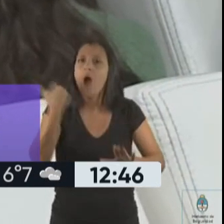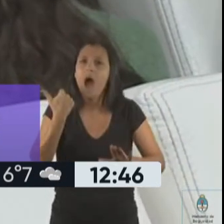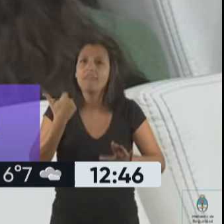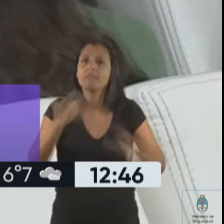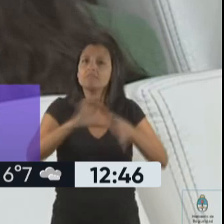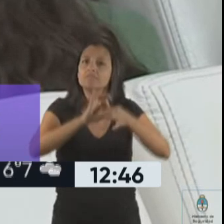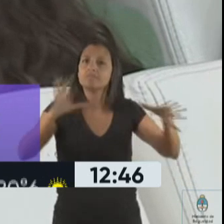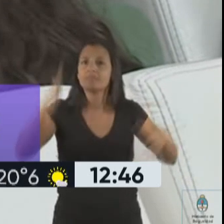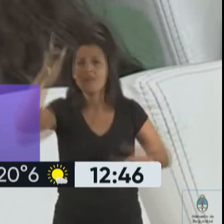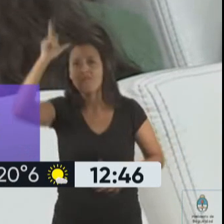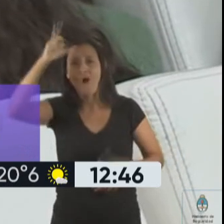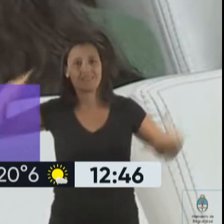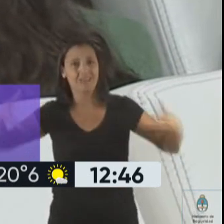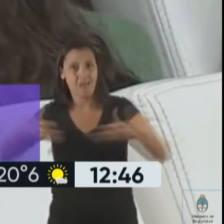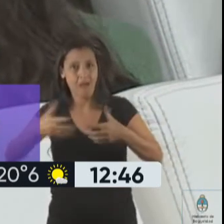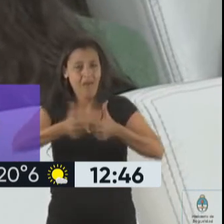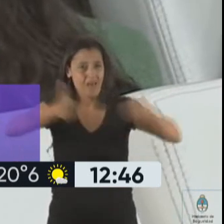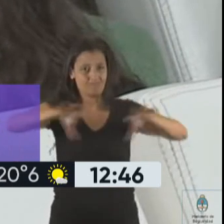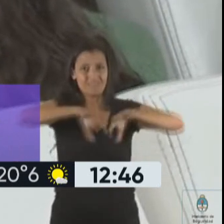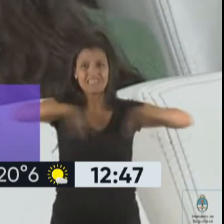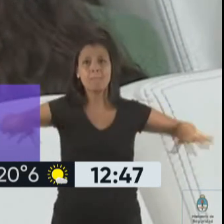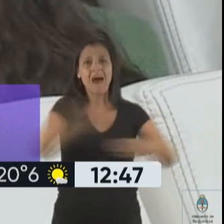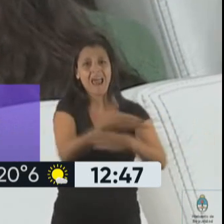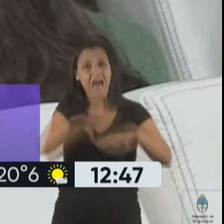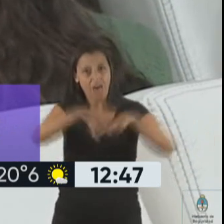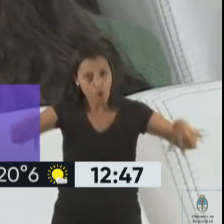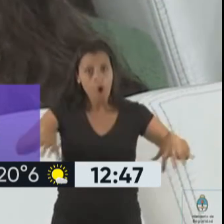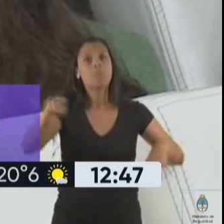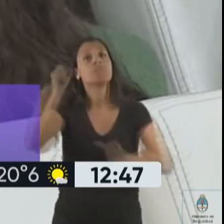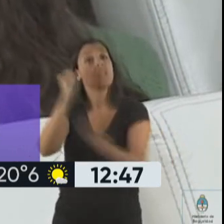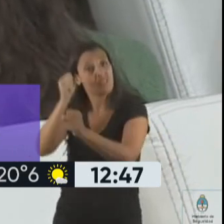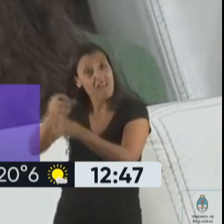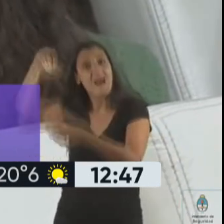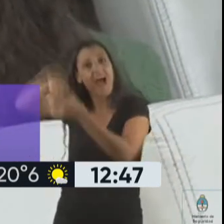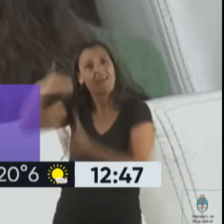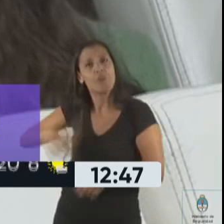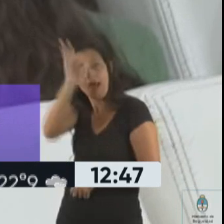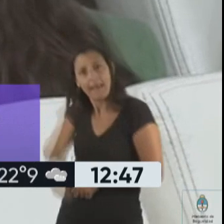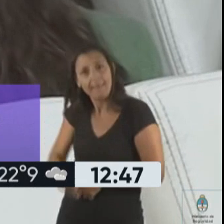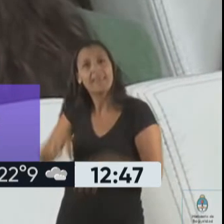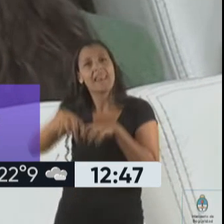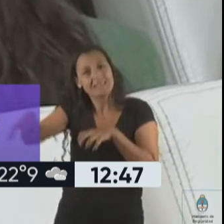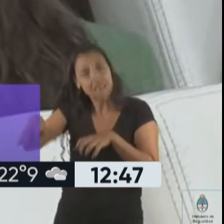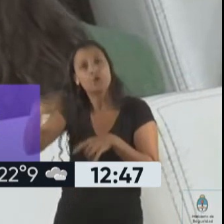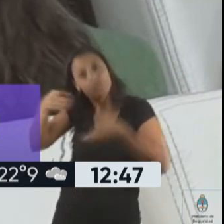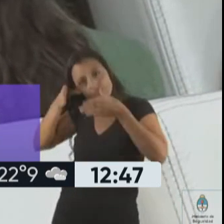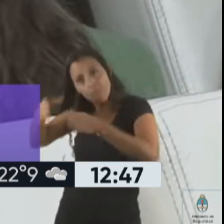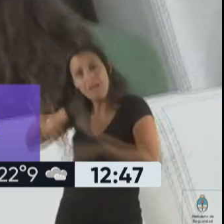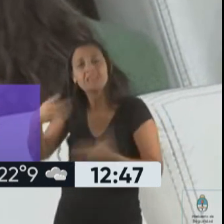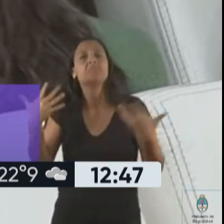Fuerzas Armadas que pasaron a trabajar en el sector interno de la Argentina. ¿Por qué en vez de